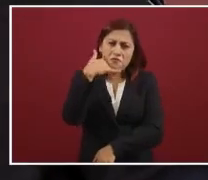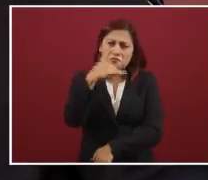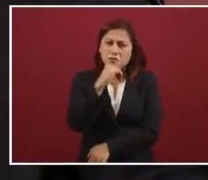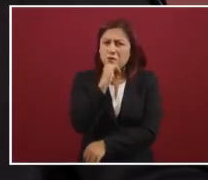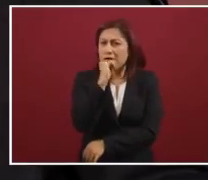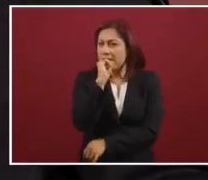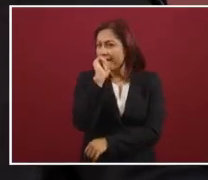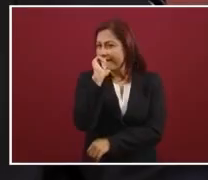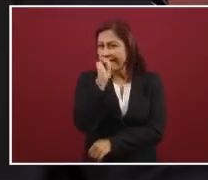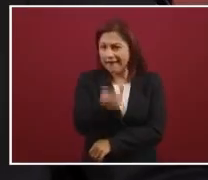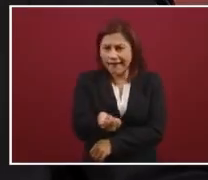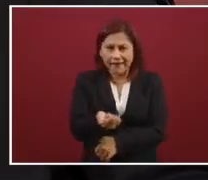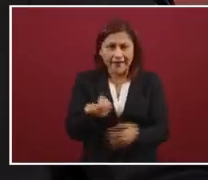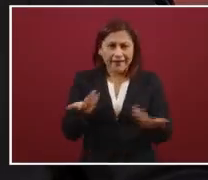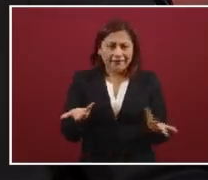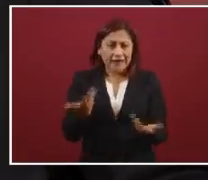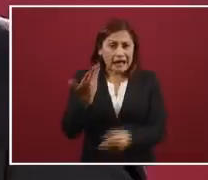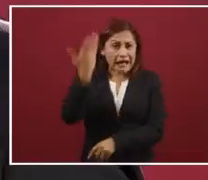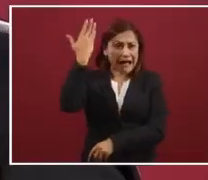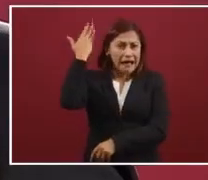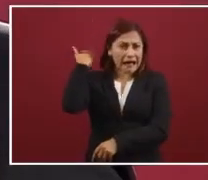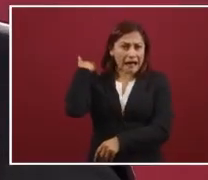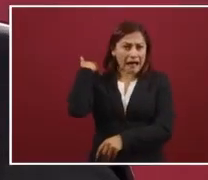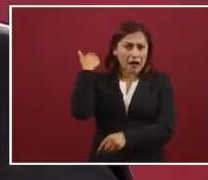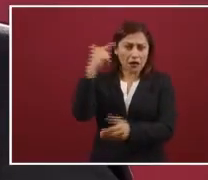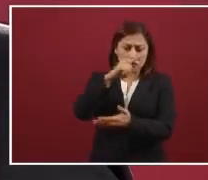la corrupción o los hechos de corrupción,